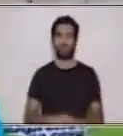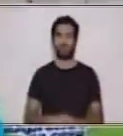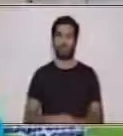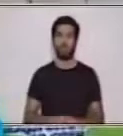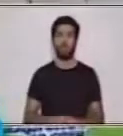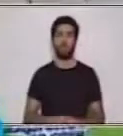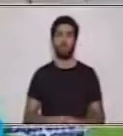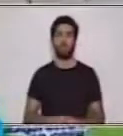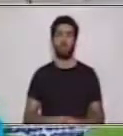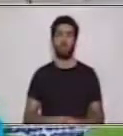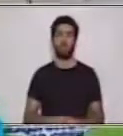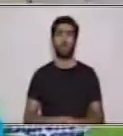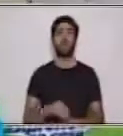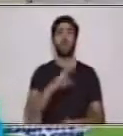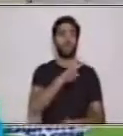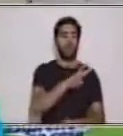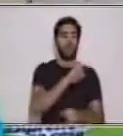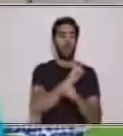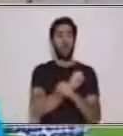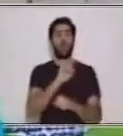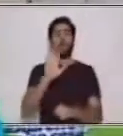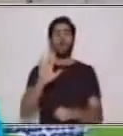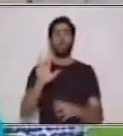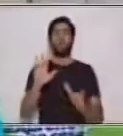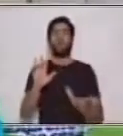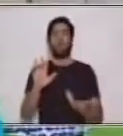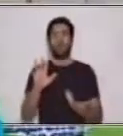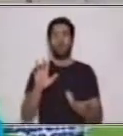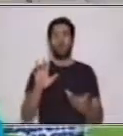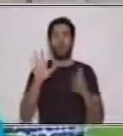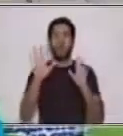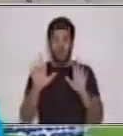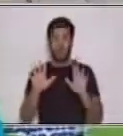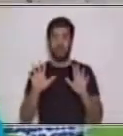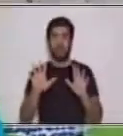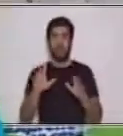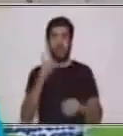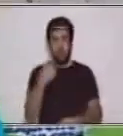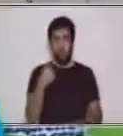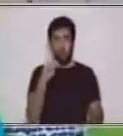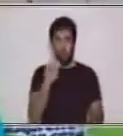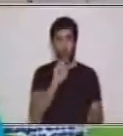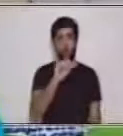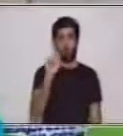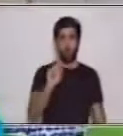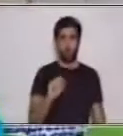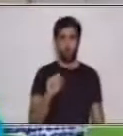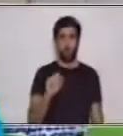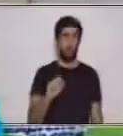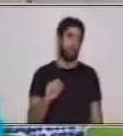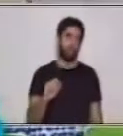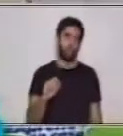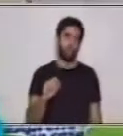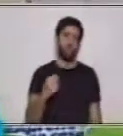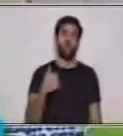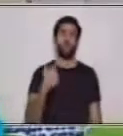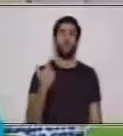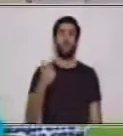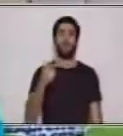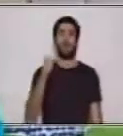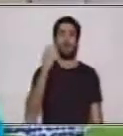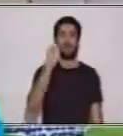5, 10. ¿Sí? 10. Entonces, como tenemos 2 números, que